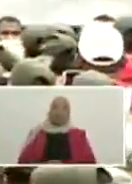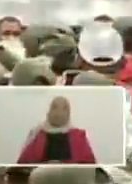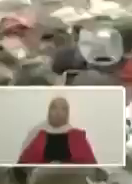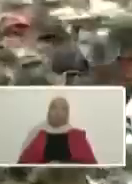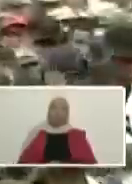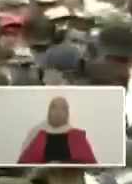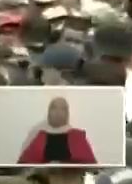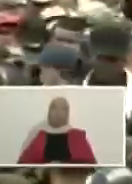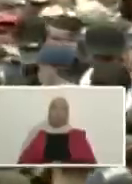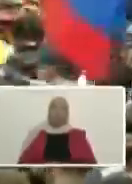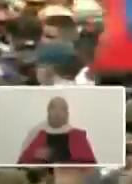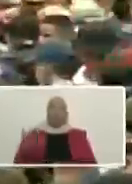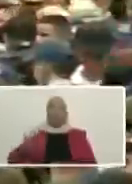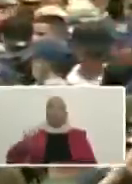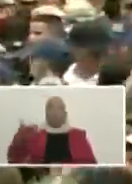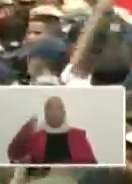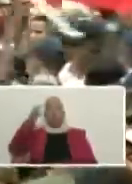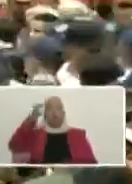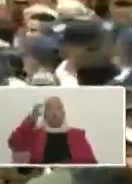Fecha épica,